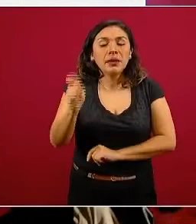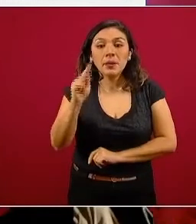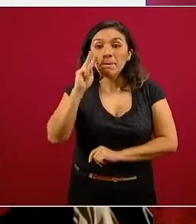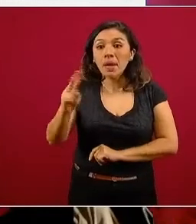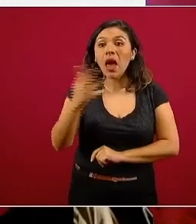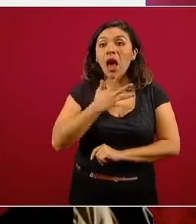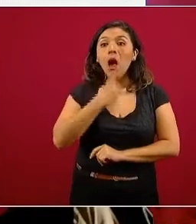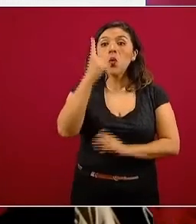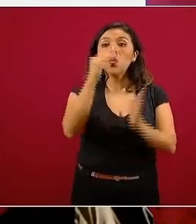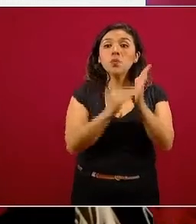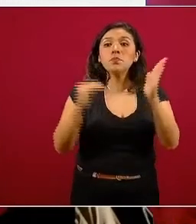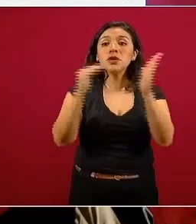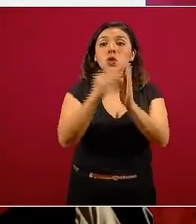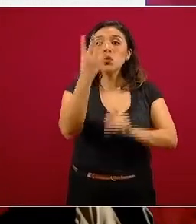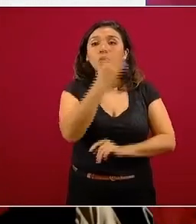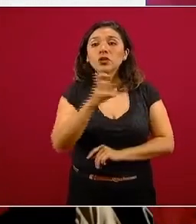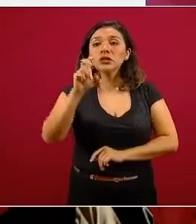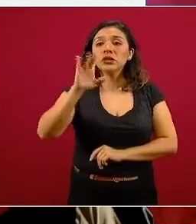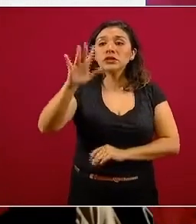de